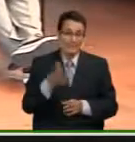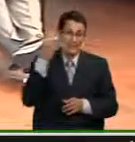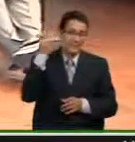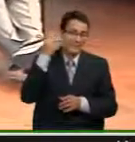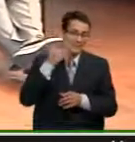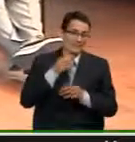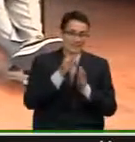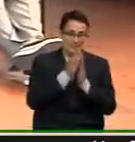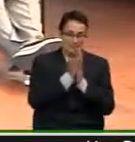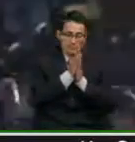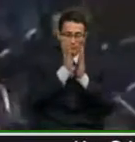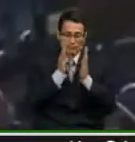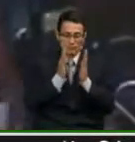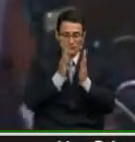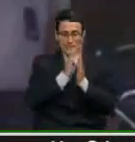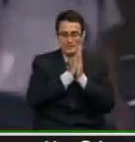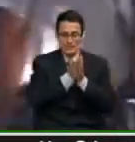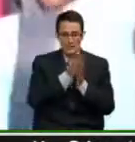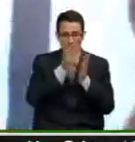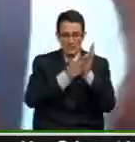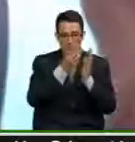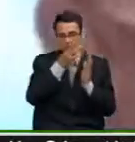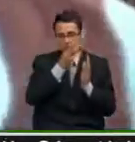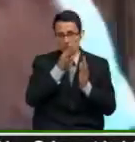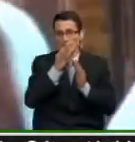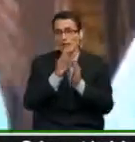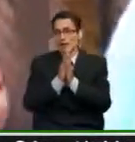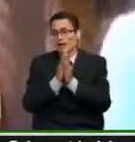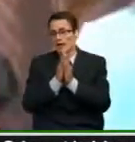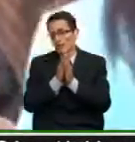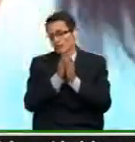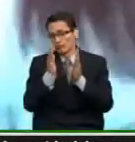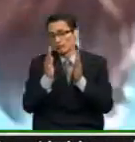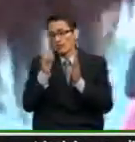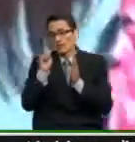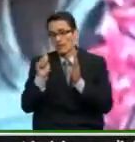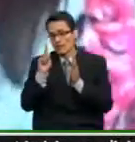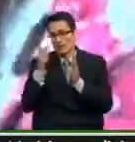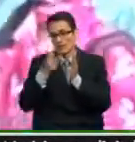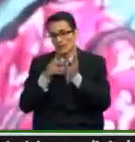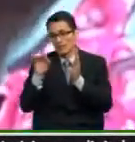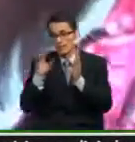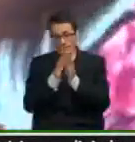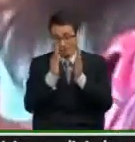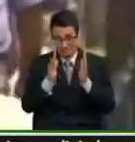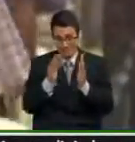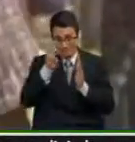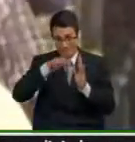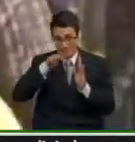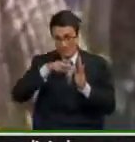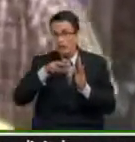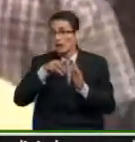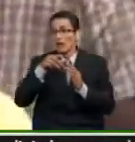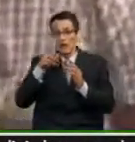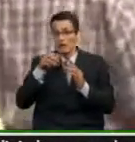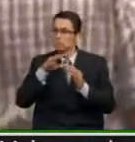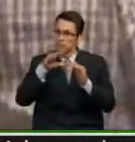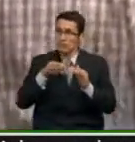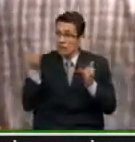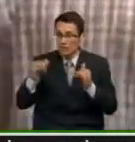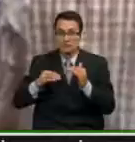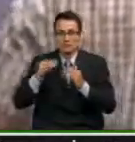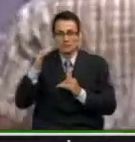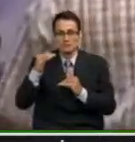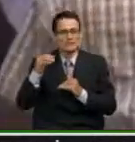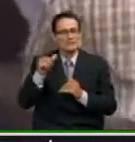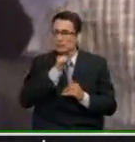comprendido de diciembre del 2014 a febrero del 2015 la primera ciudad en colombia con mayor desempleo es quibdó